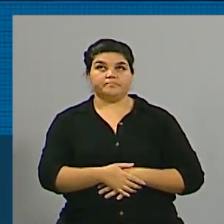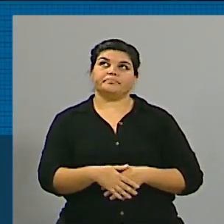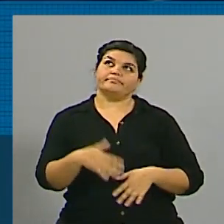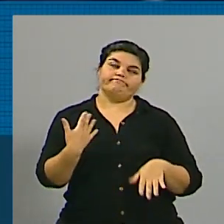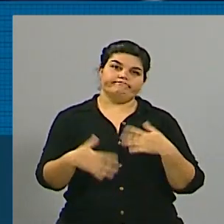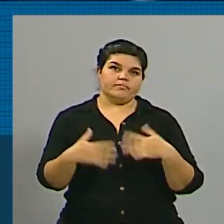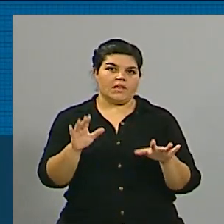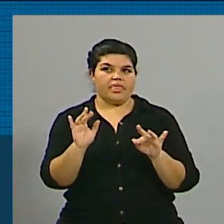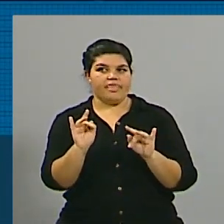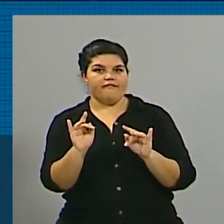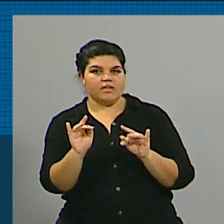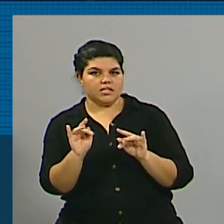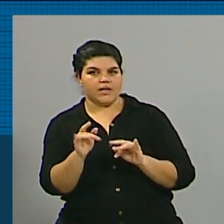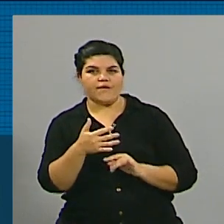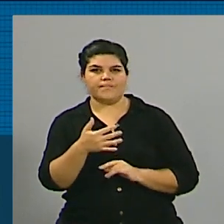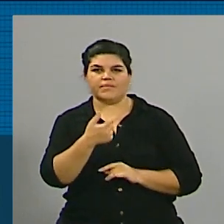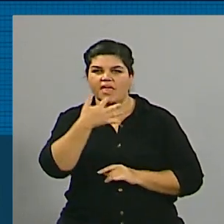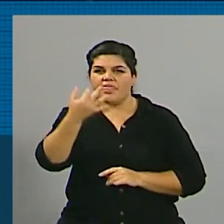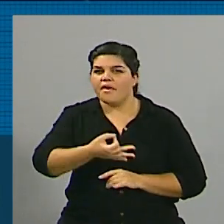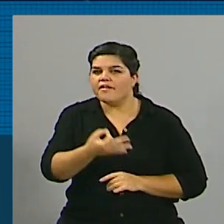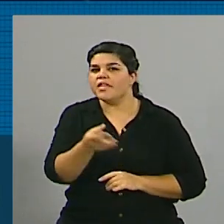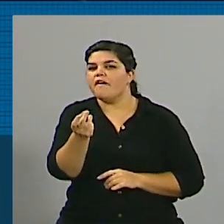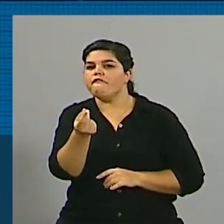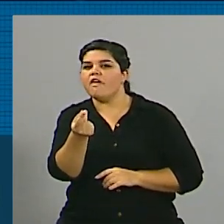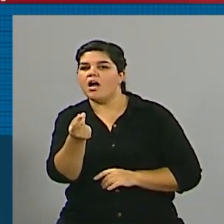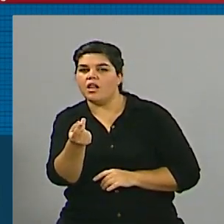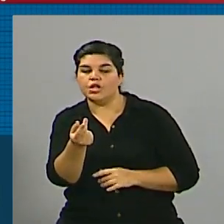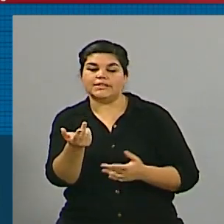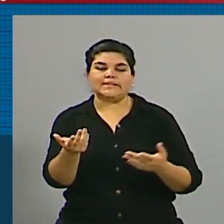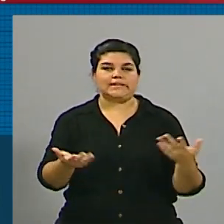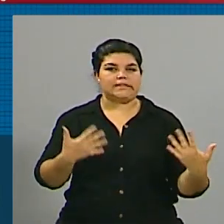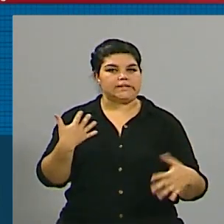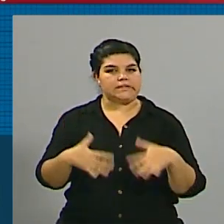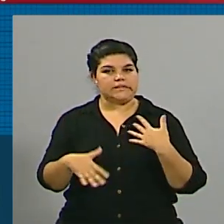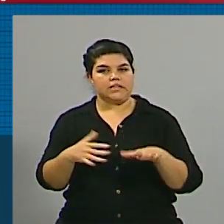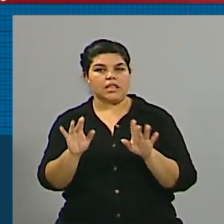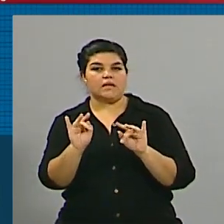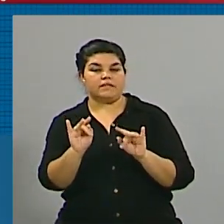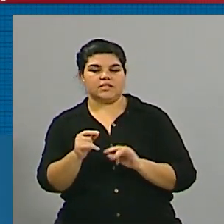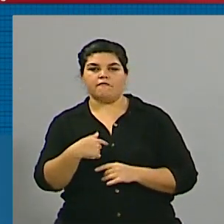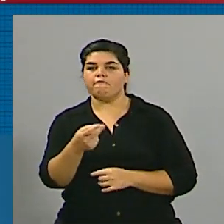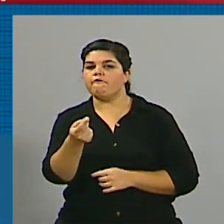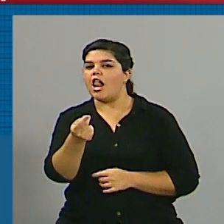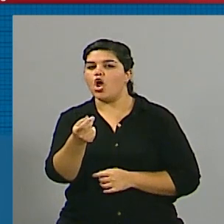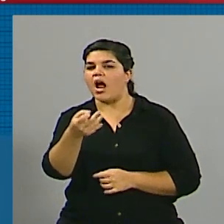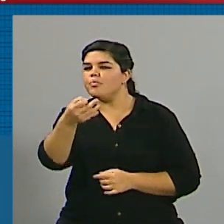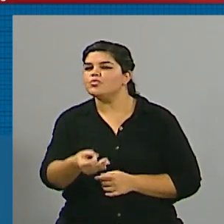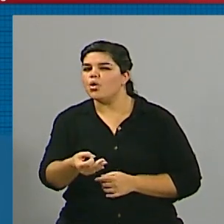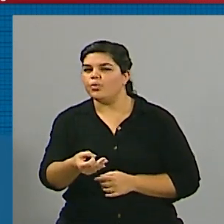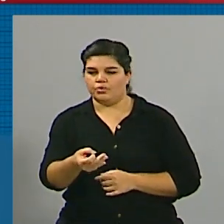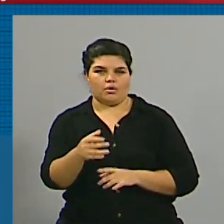pensar cuál debería ser el valor y, de hecho, yo me inclinaría más a pensar de que no existe un valor único, ¿no?, y que el tipo de